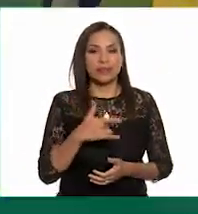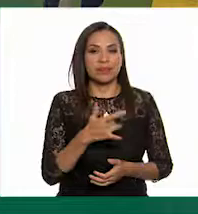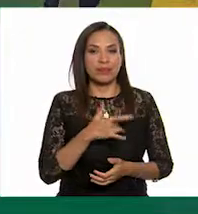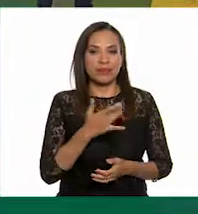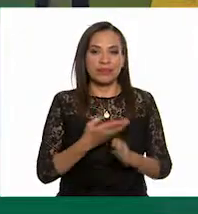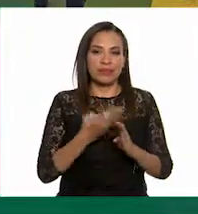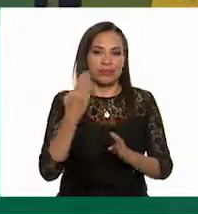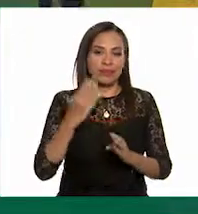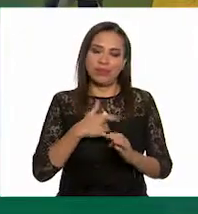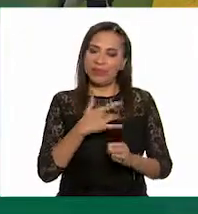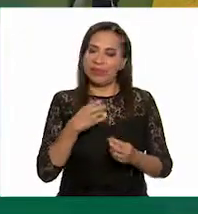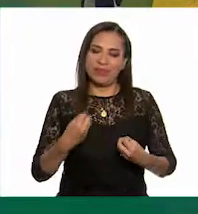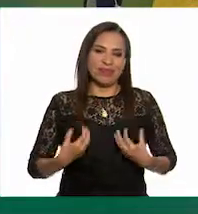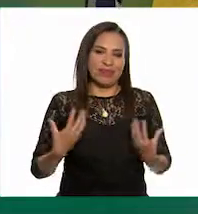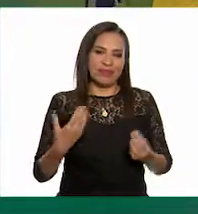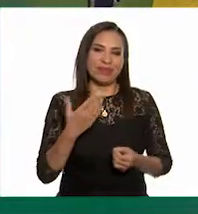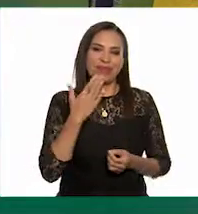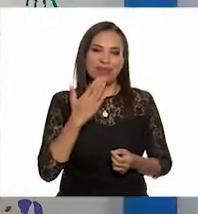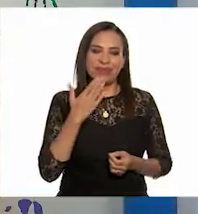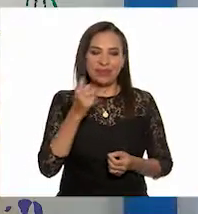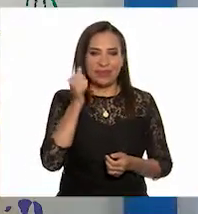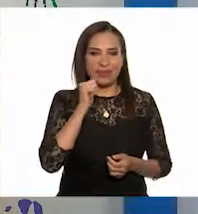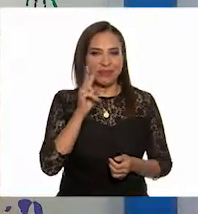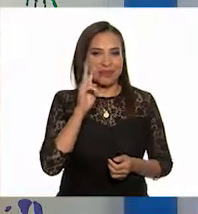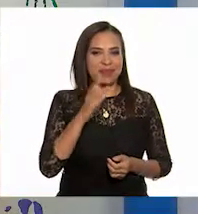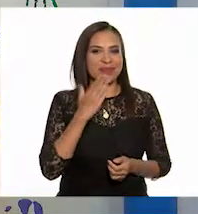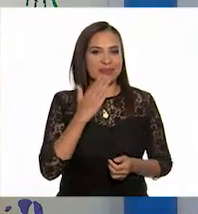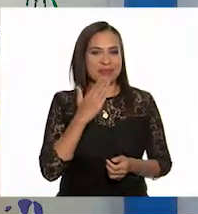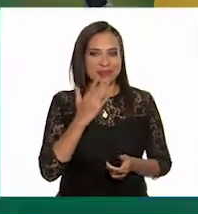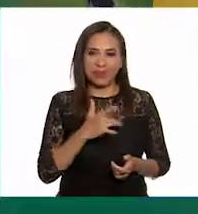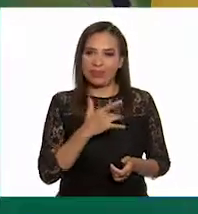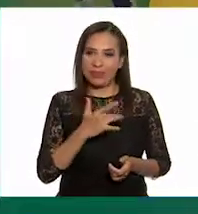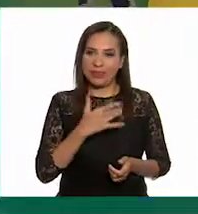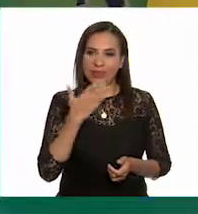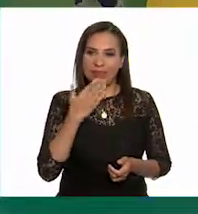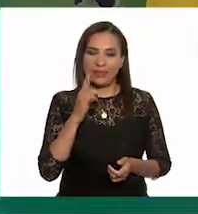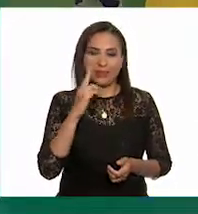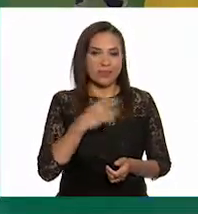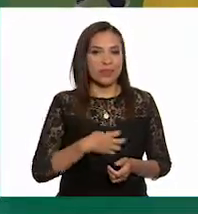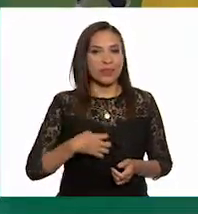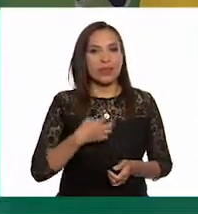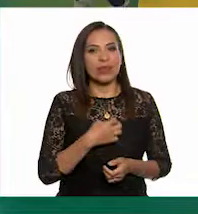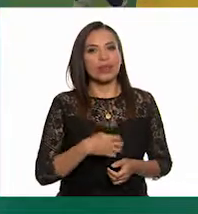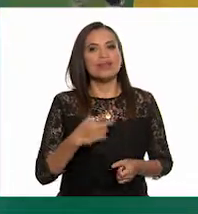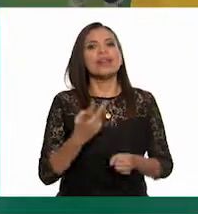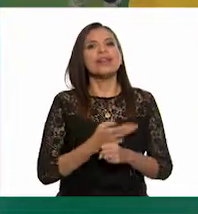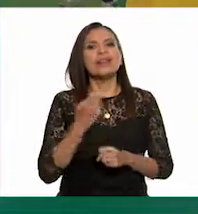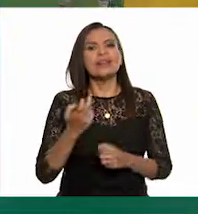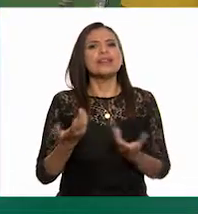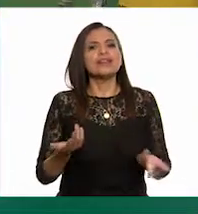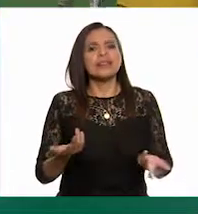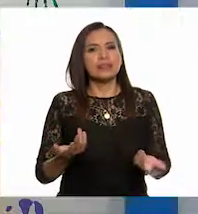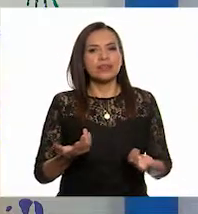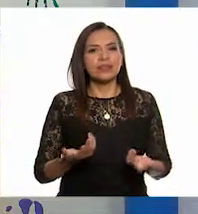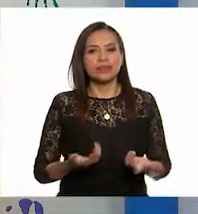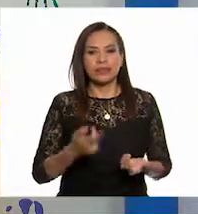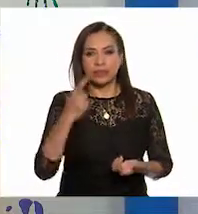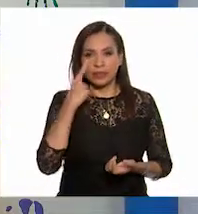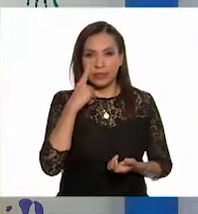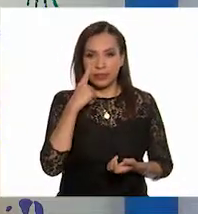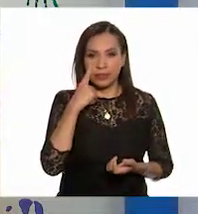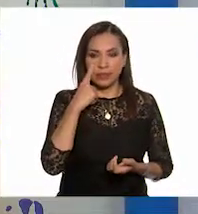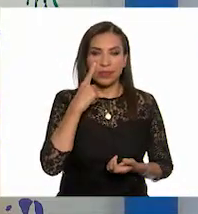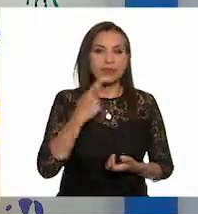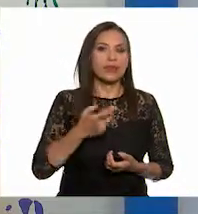de muy buen estado de ánimo. Uy, tú sí que te encuentras de muy buen estado de ánimo. Sí, muy contento. ¿Y a qué crees que se deba, Héctorovich? Bueno, fíjate, es